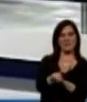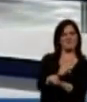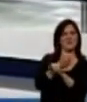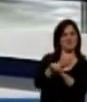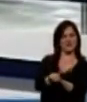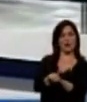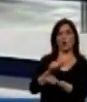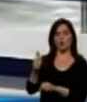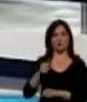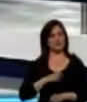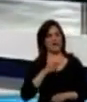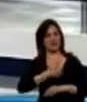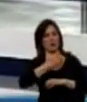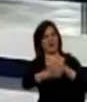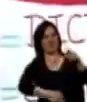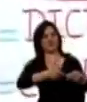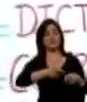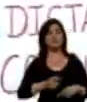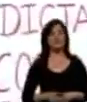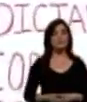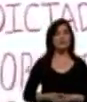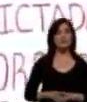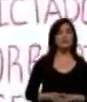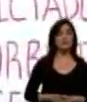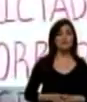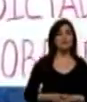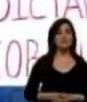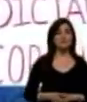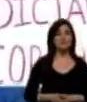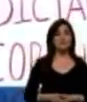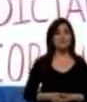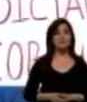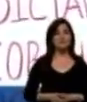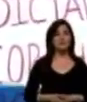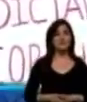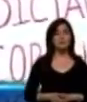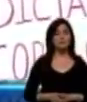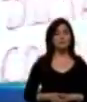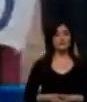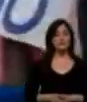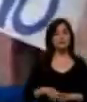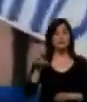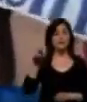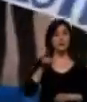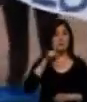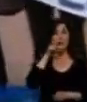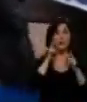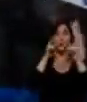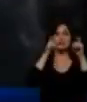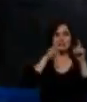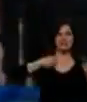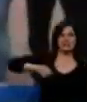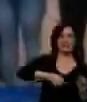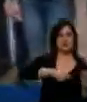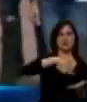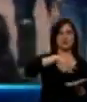lo calificaban de dictador. ¡Maduro, cobarde, asesino de estudiantes! La posesión de Lenín